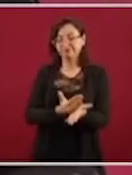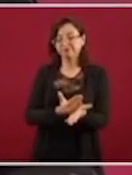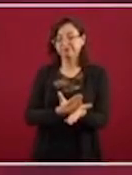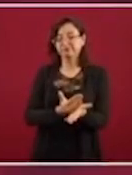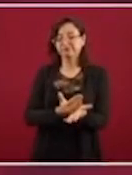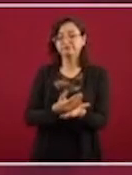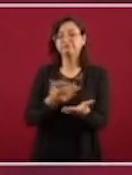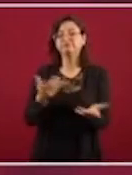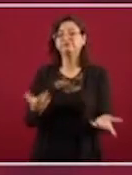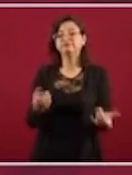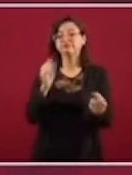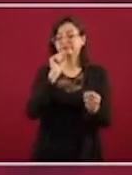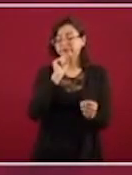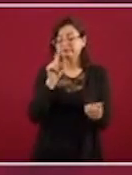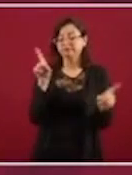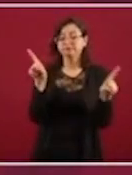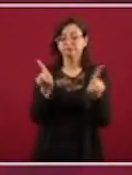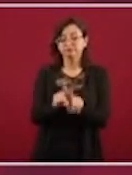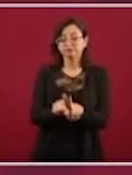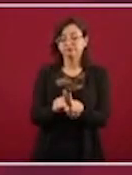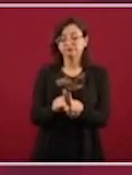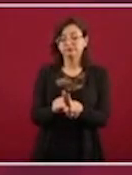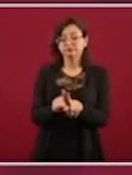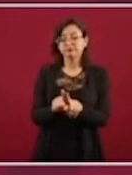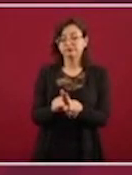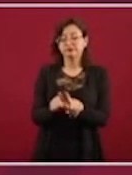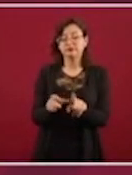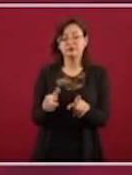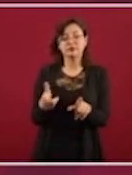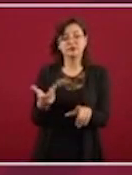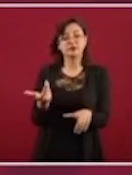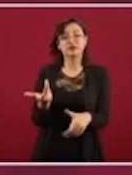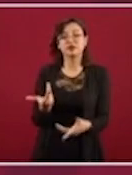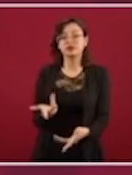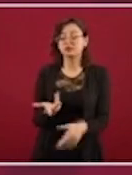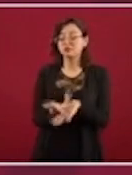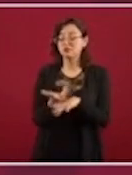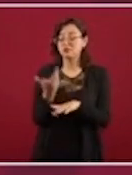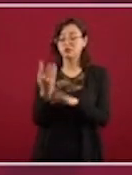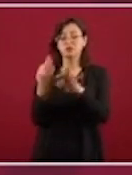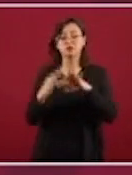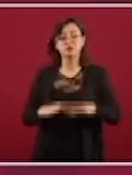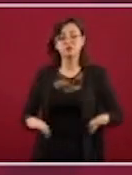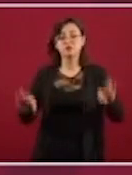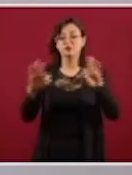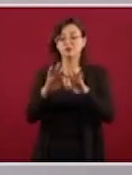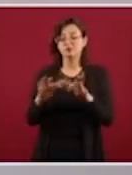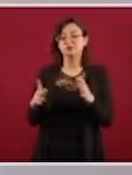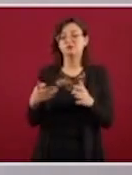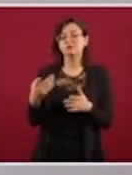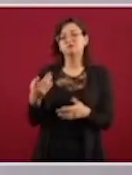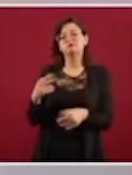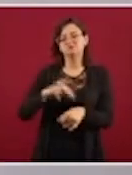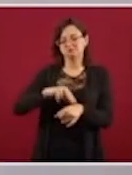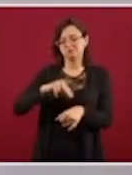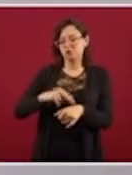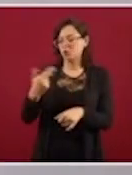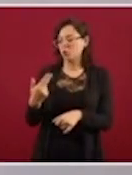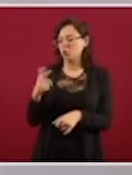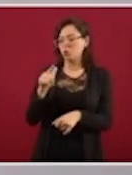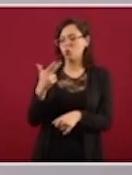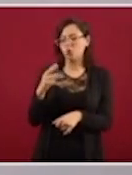También es muy importante, aunque esto lo tiene que seguir aclarando Hugo, que lo hace muy bien,